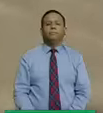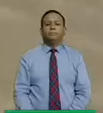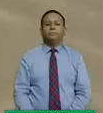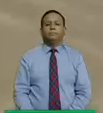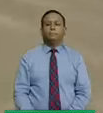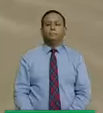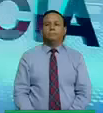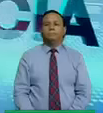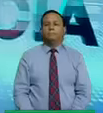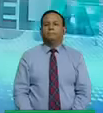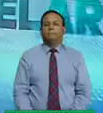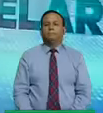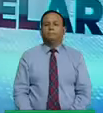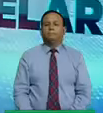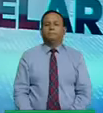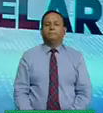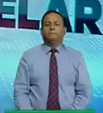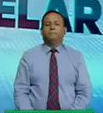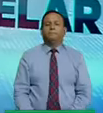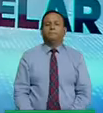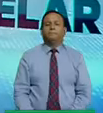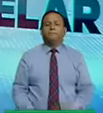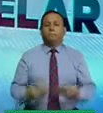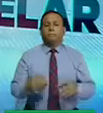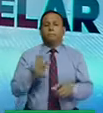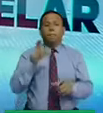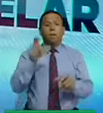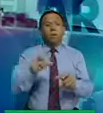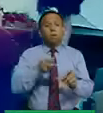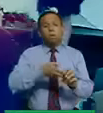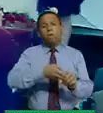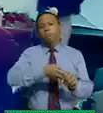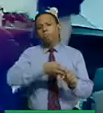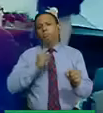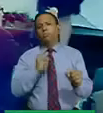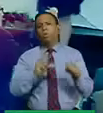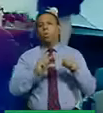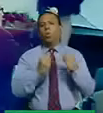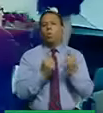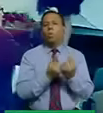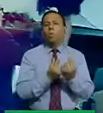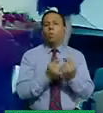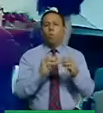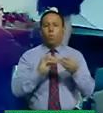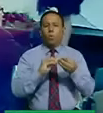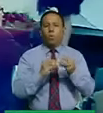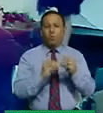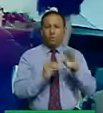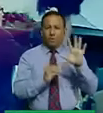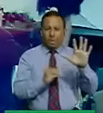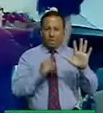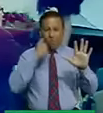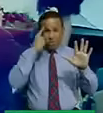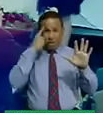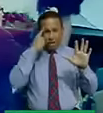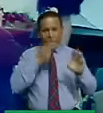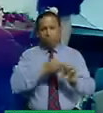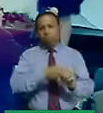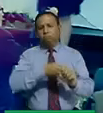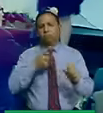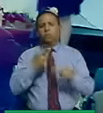Escobar. La desafiliación del asambleísta Ferdinand Álvarez de la lista 5 y